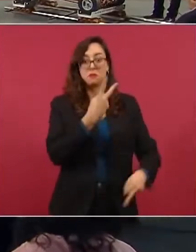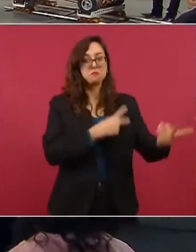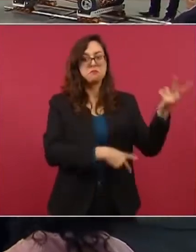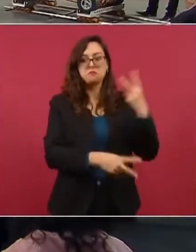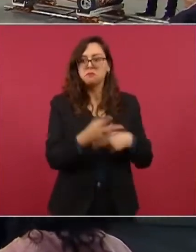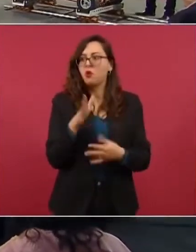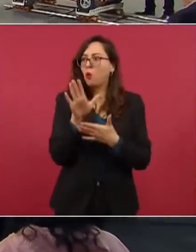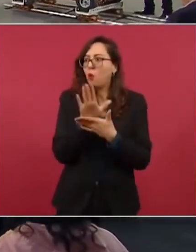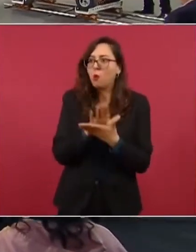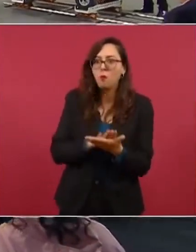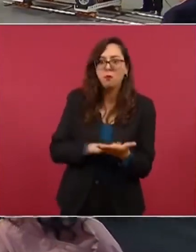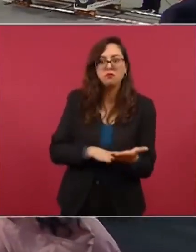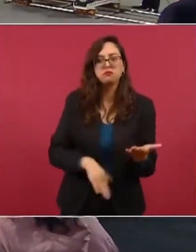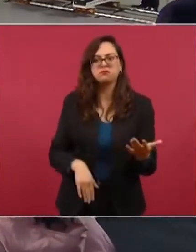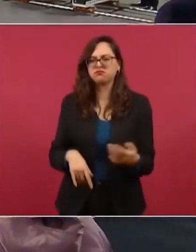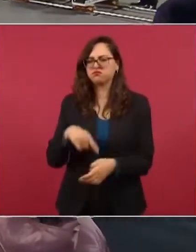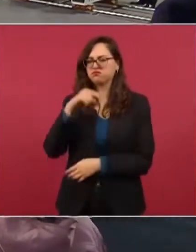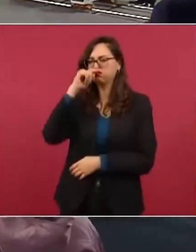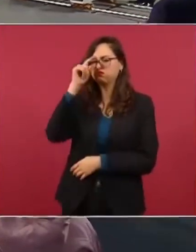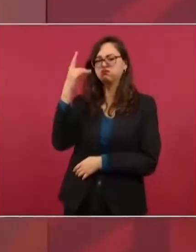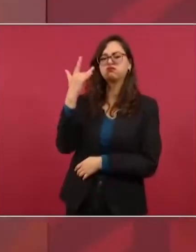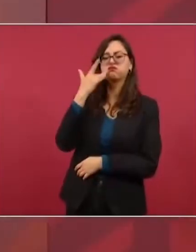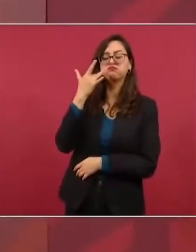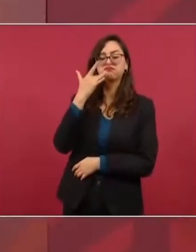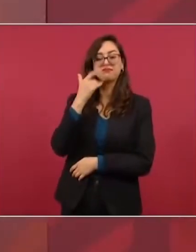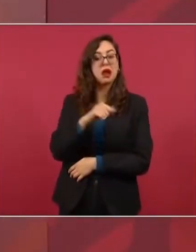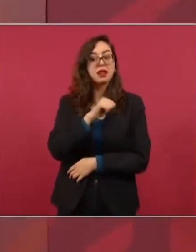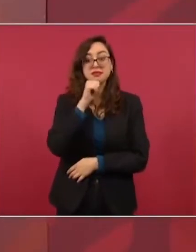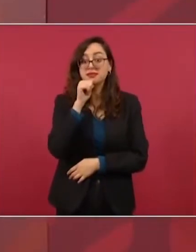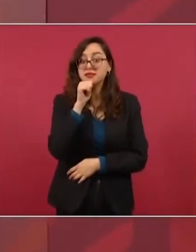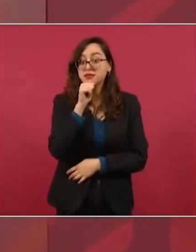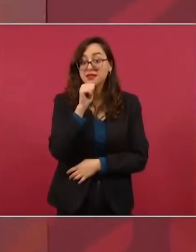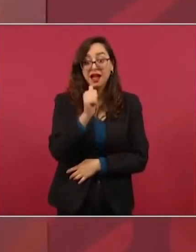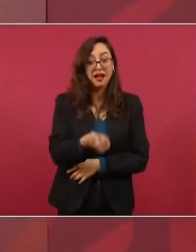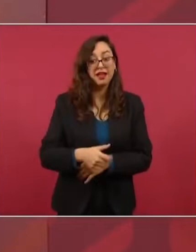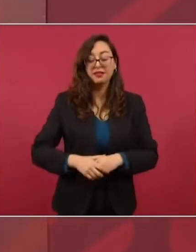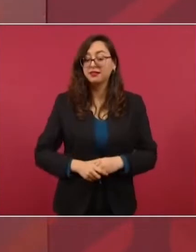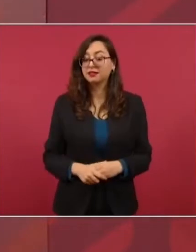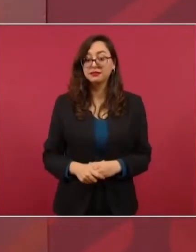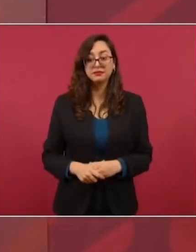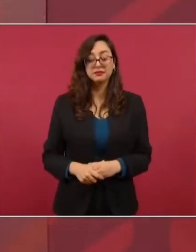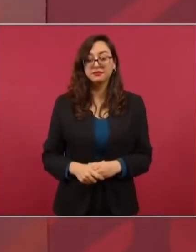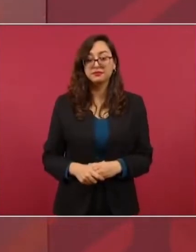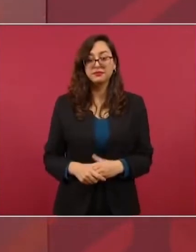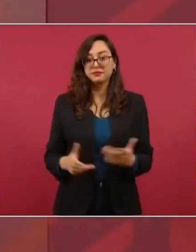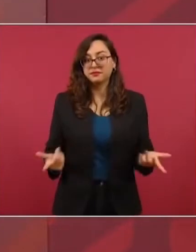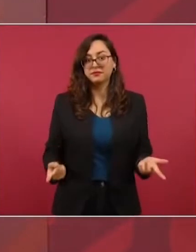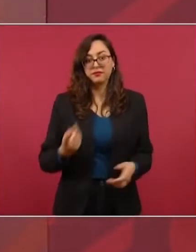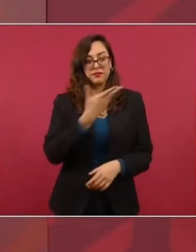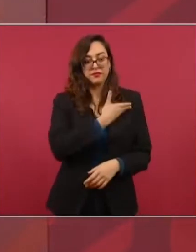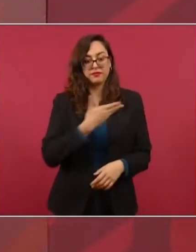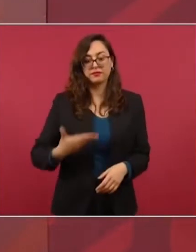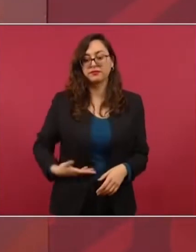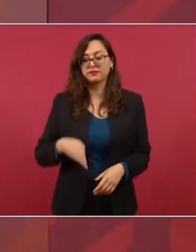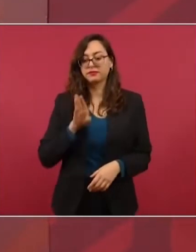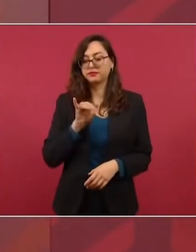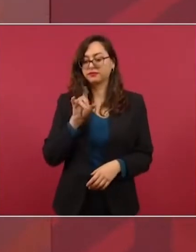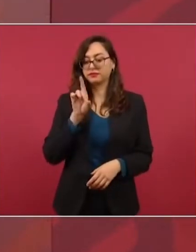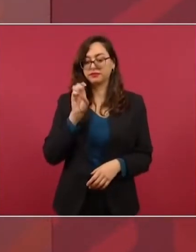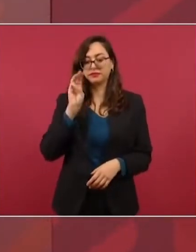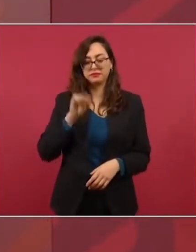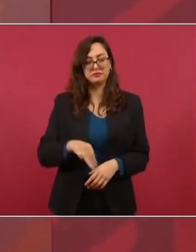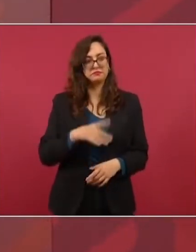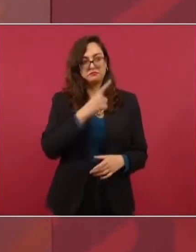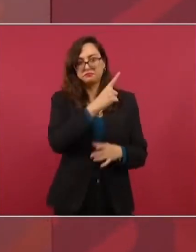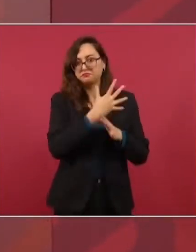que cuantifica y clasifica los temas y dichos del presidente de la República. Muchos son los hallazgos, pero resalta que en este ejercicio al